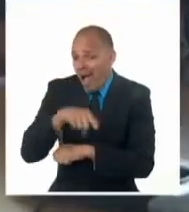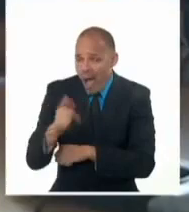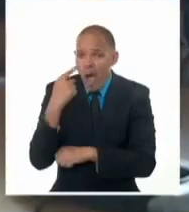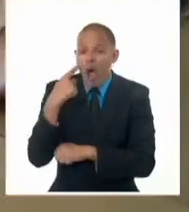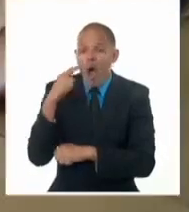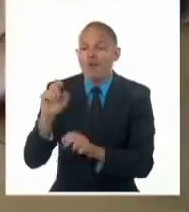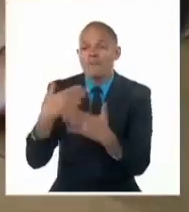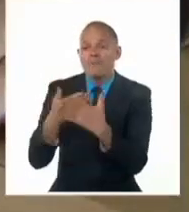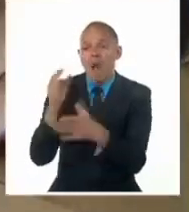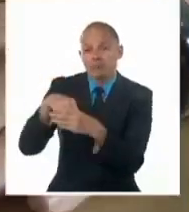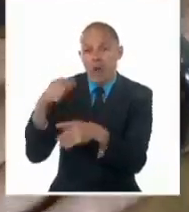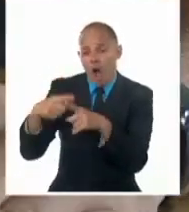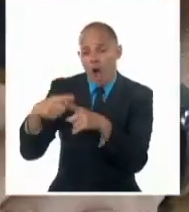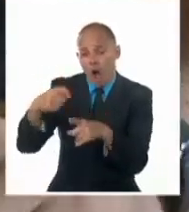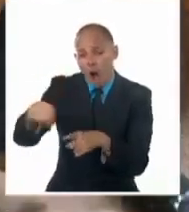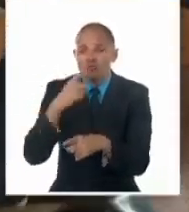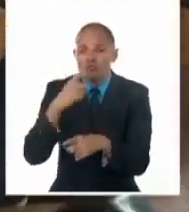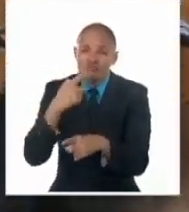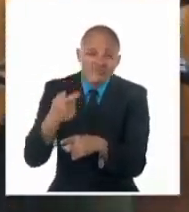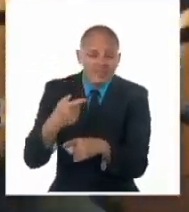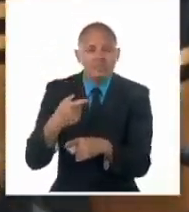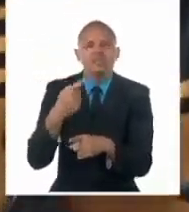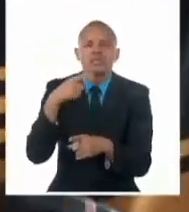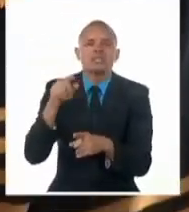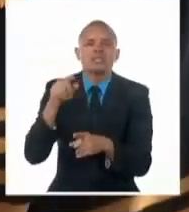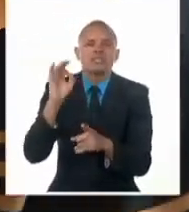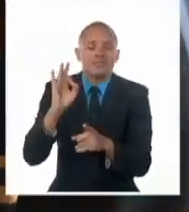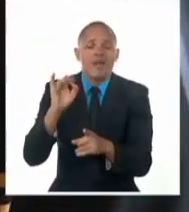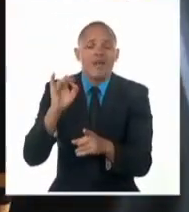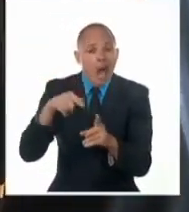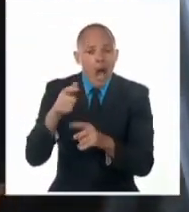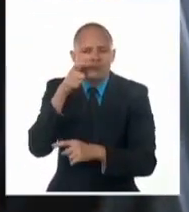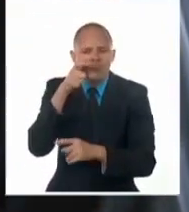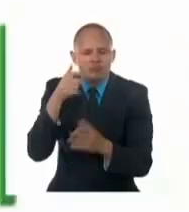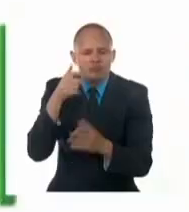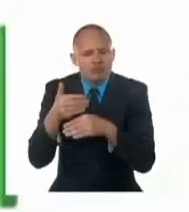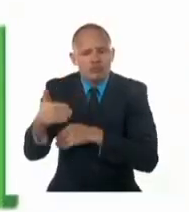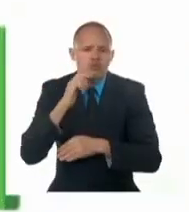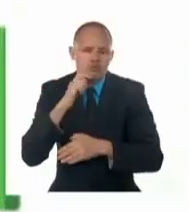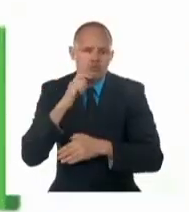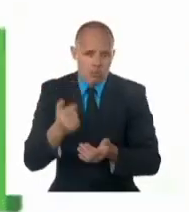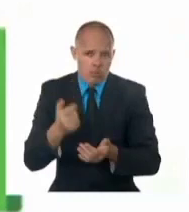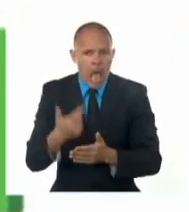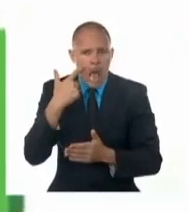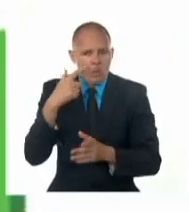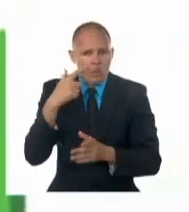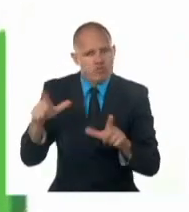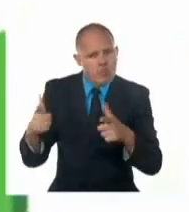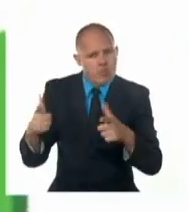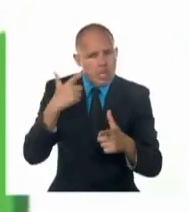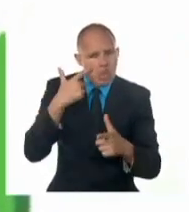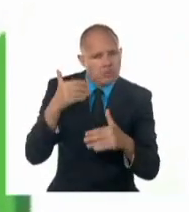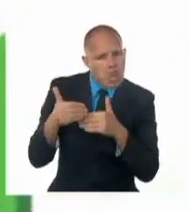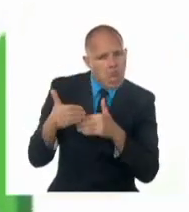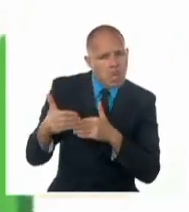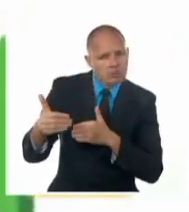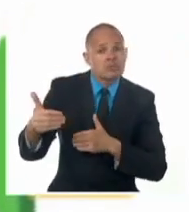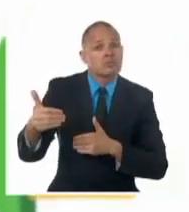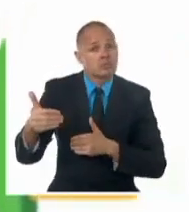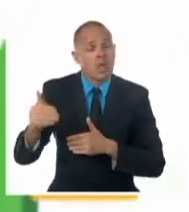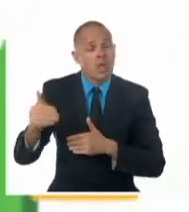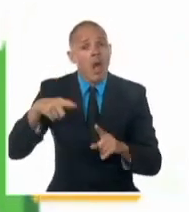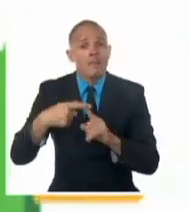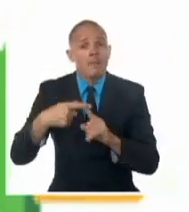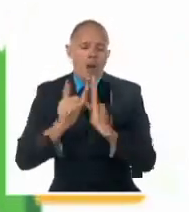estatal tendrán seguimiento constante en próximas sesiones y la convocatoria a la población